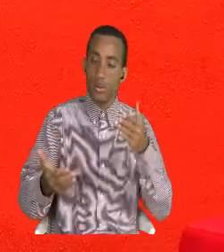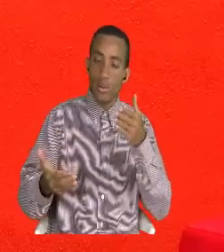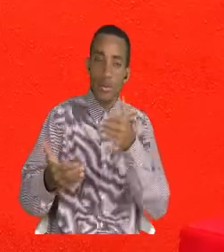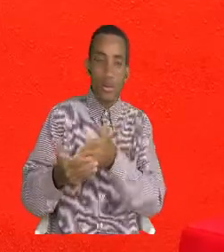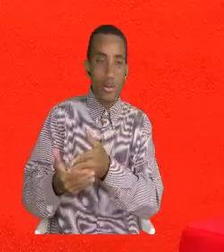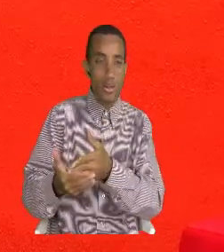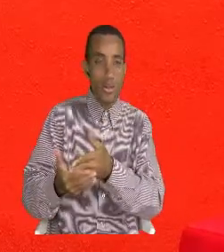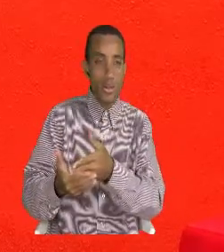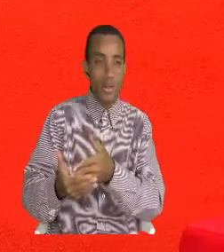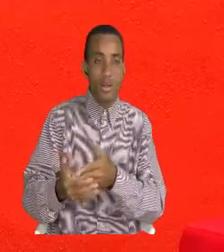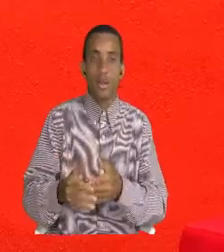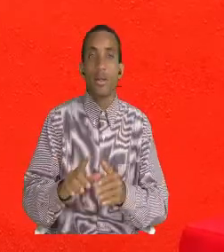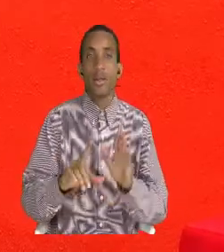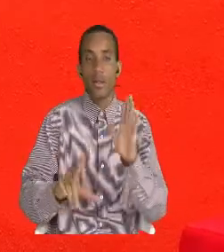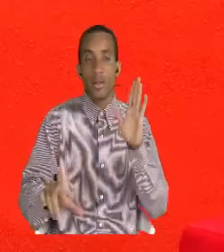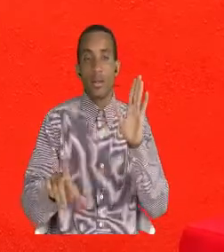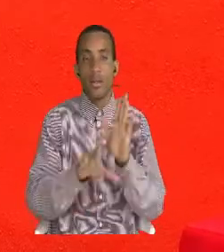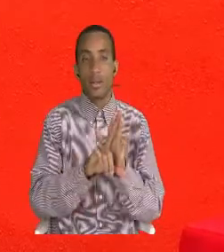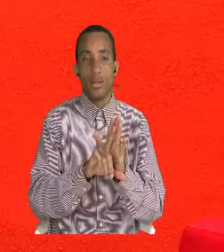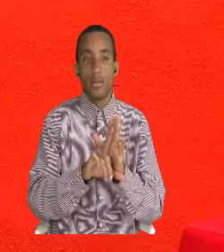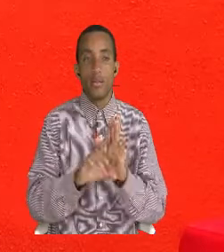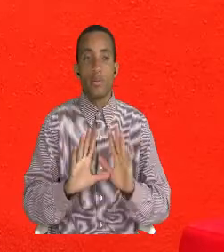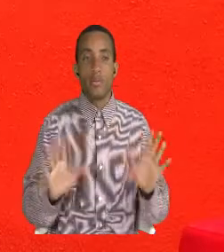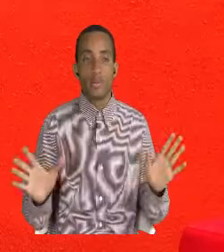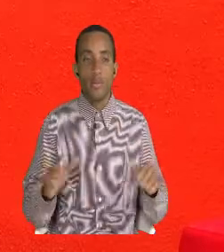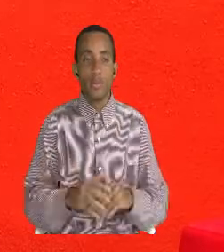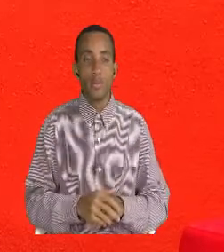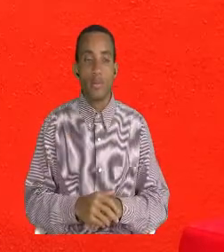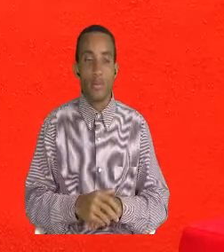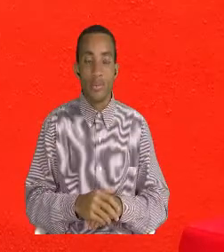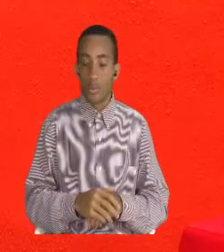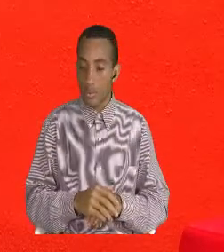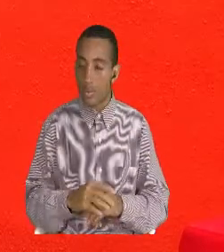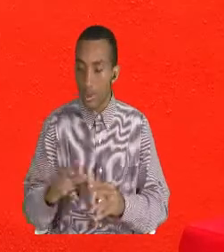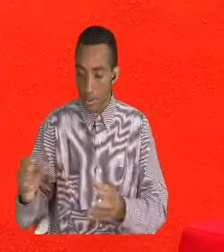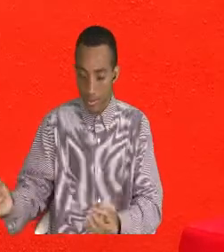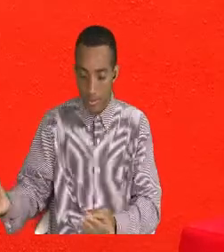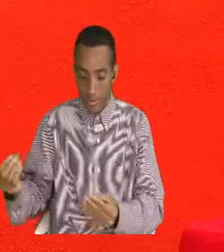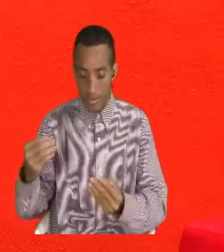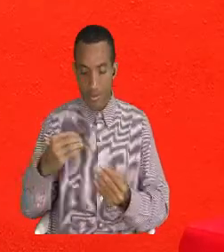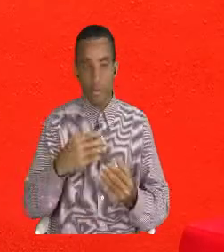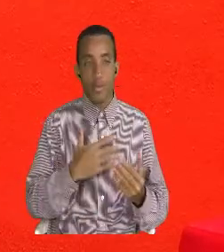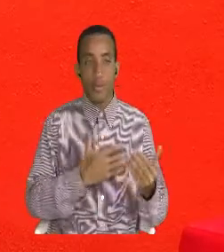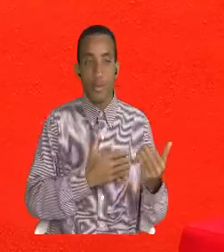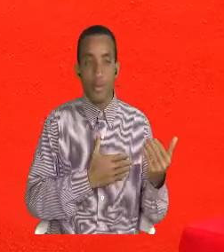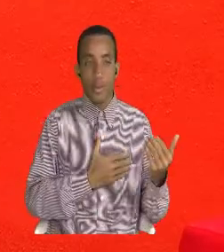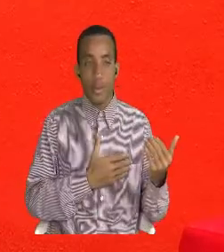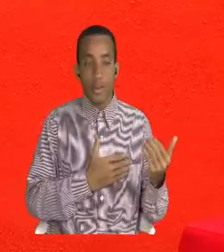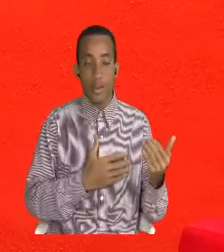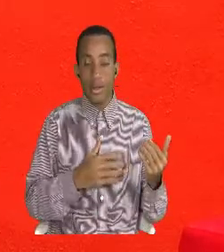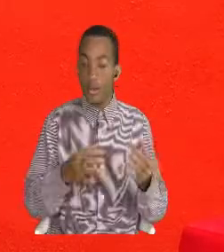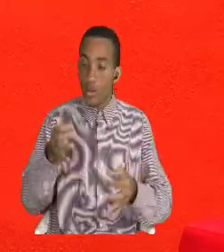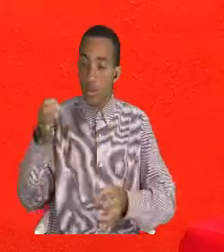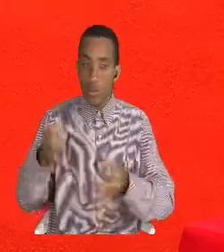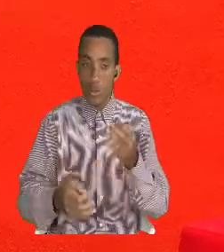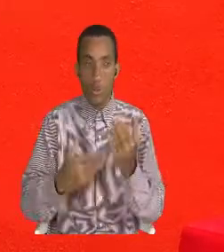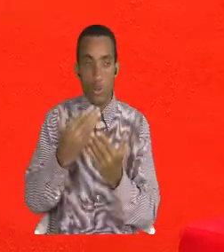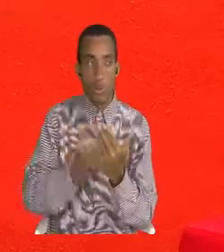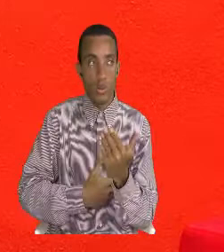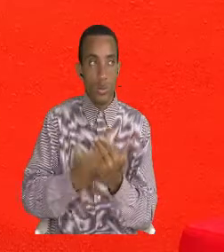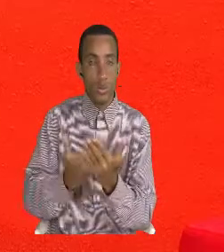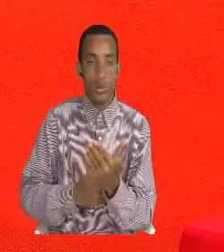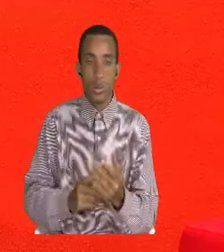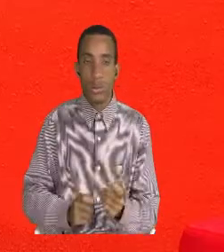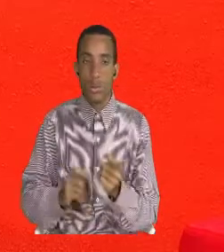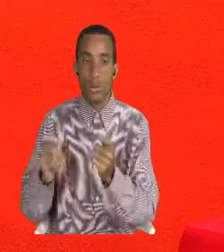para qué? Para legalizar la adopción. Al juez se le llegan todos los documentos que nos entregan en